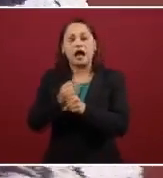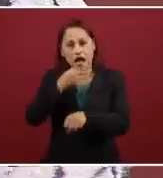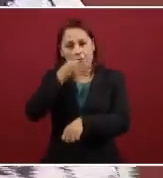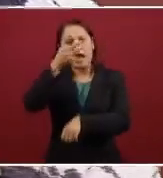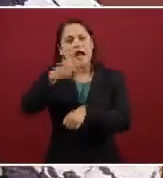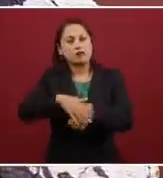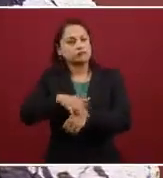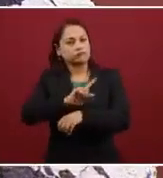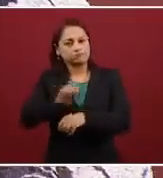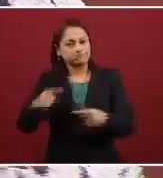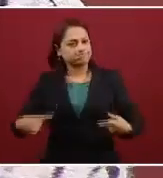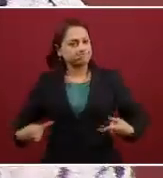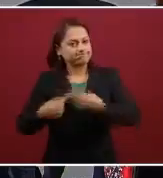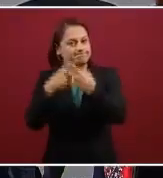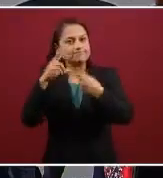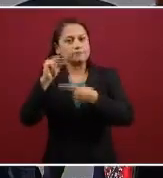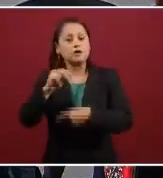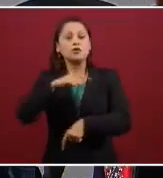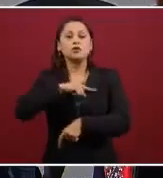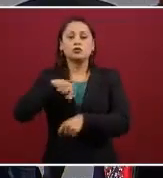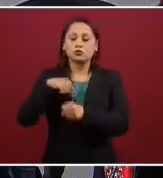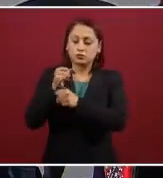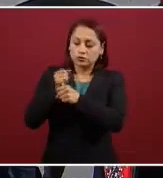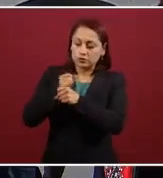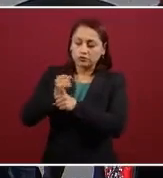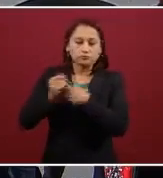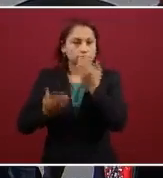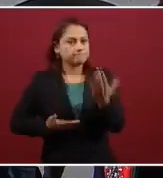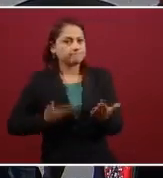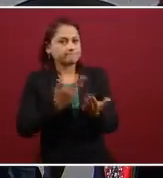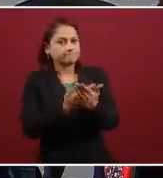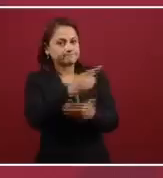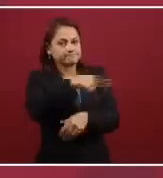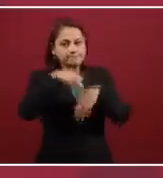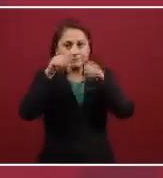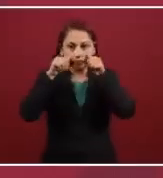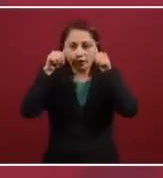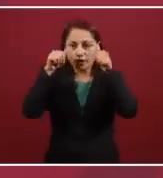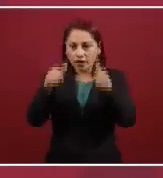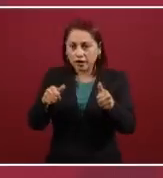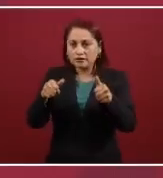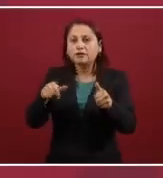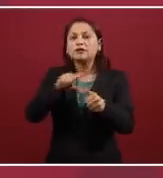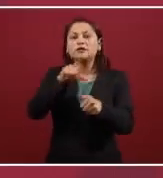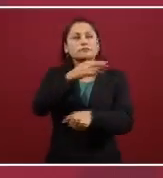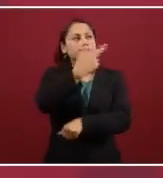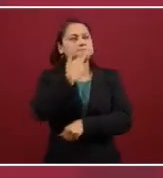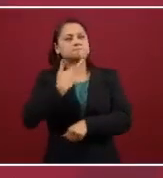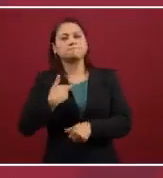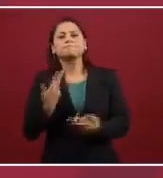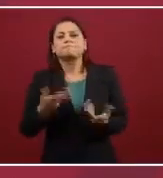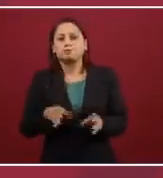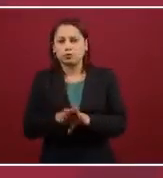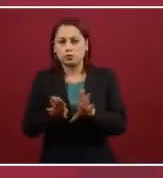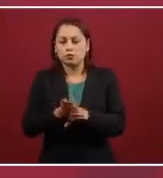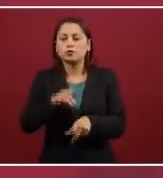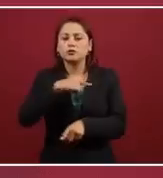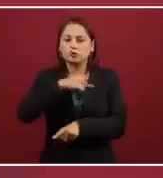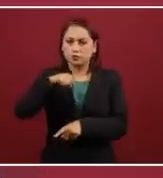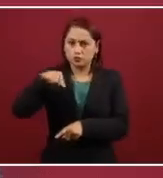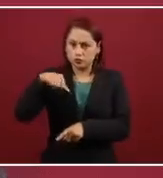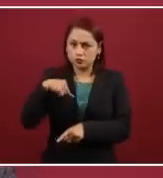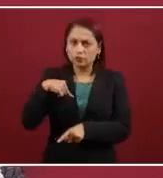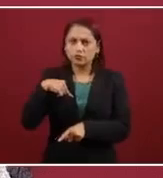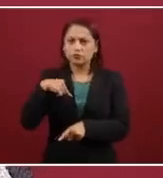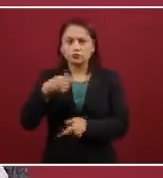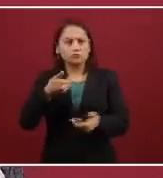Nosotros presentamos los argumentos serán tomados en cuenta y podrán respondernos y ahí estaremos en ida y